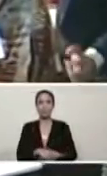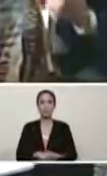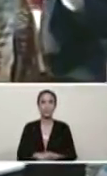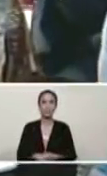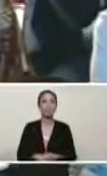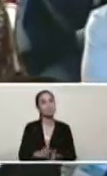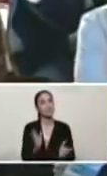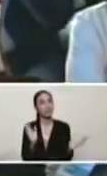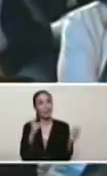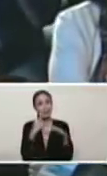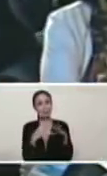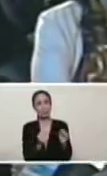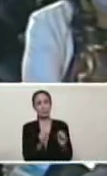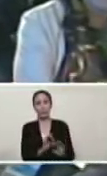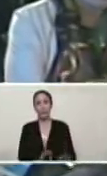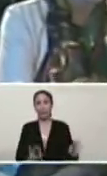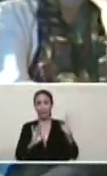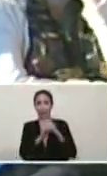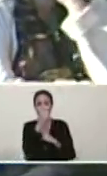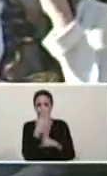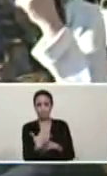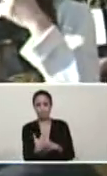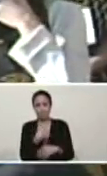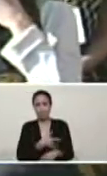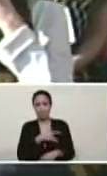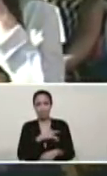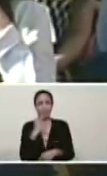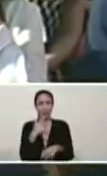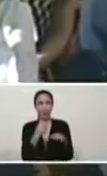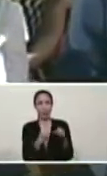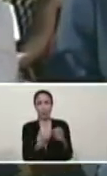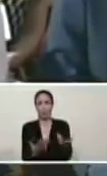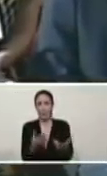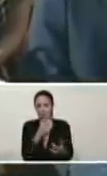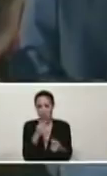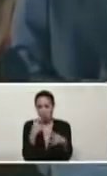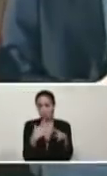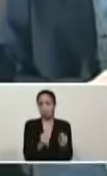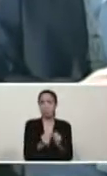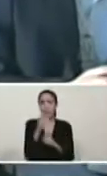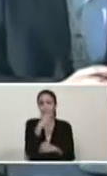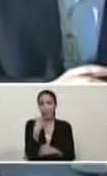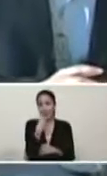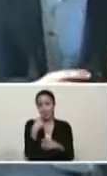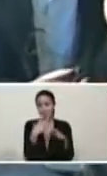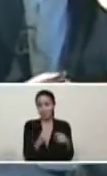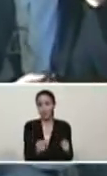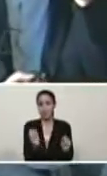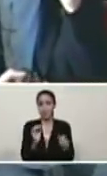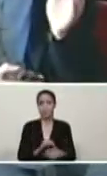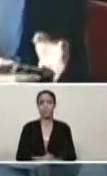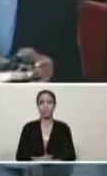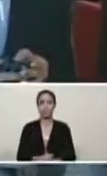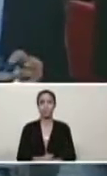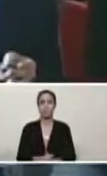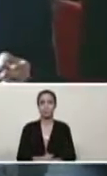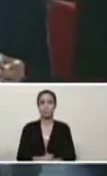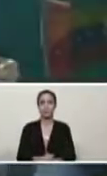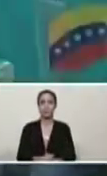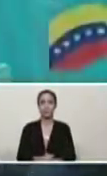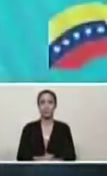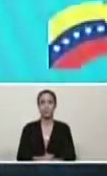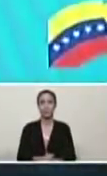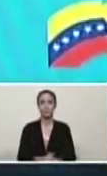Ya eso no se entiende mucho, tarzaneado, Aristóbulo, porque Tarzán pasó de moda. No se acuerdan. Ustedes no se acuerdan cómo hablaba